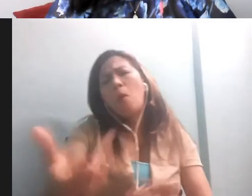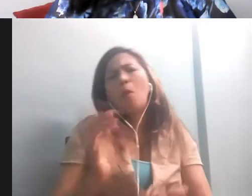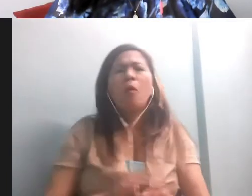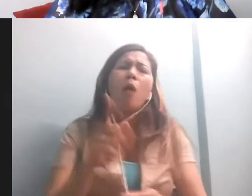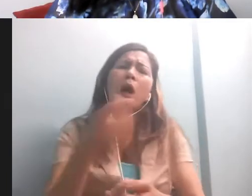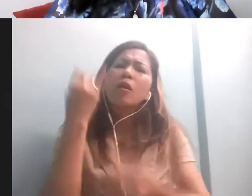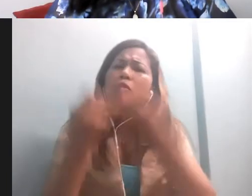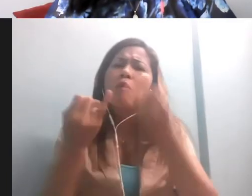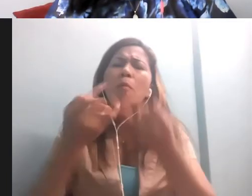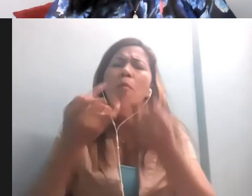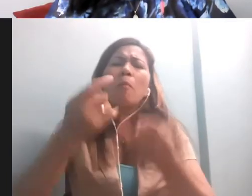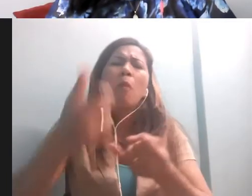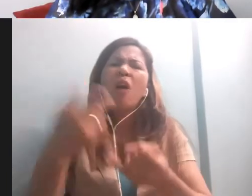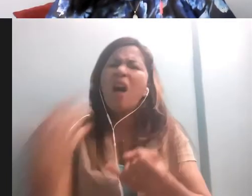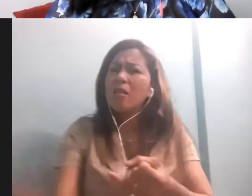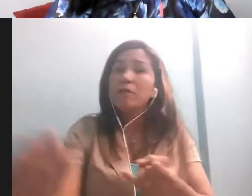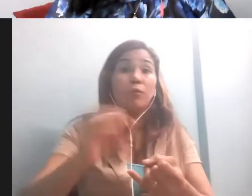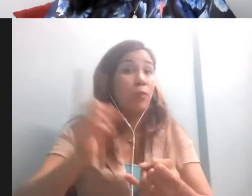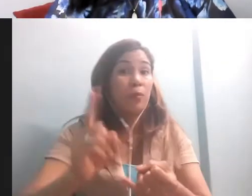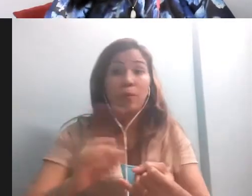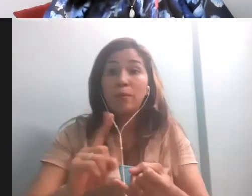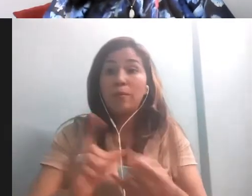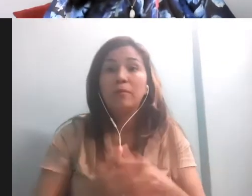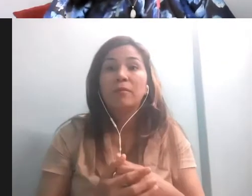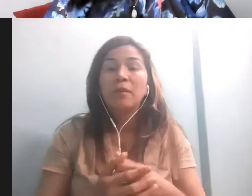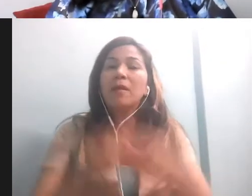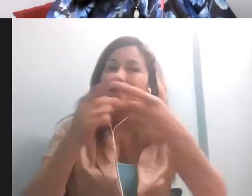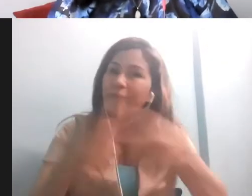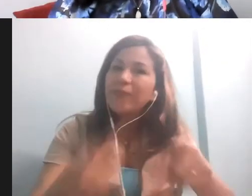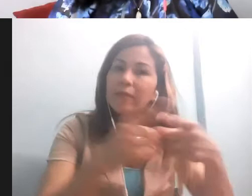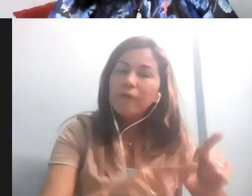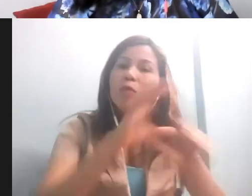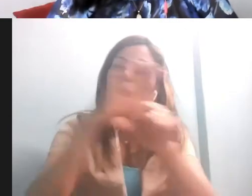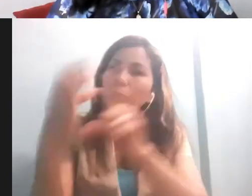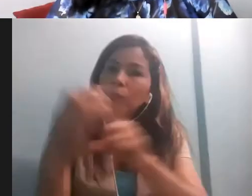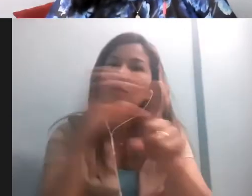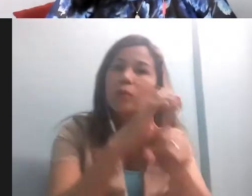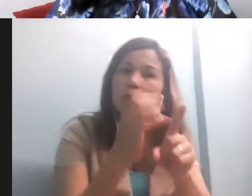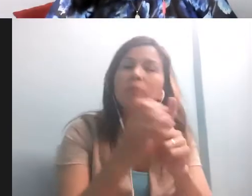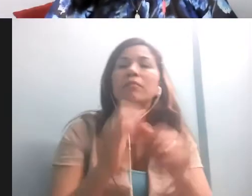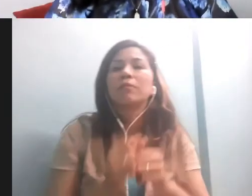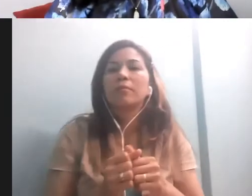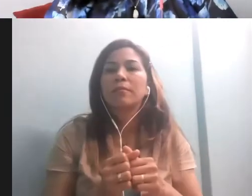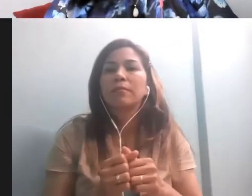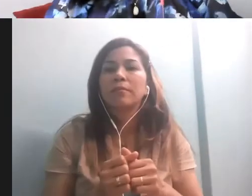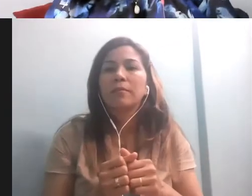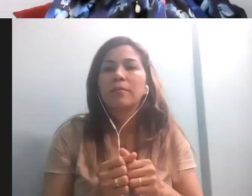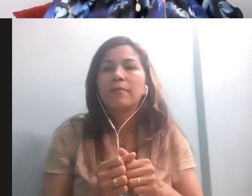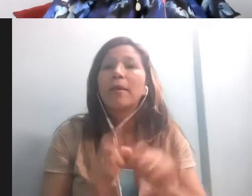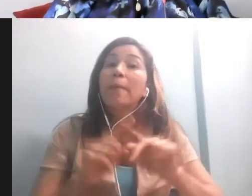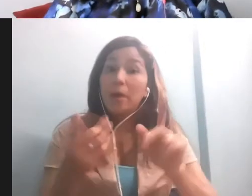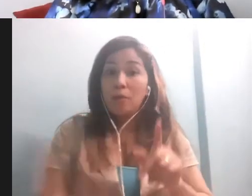que necesariamente tienes una discapacidad. Entonces, son muchas cosas a considerar, son muchas cosas a ver, pero en líneas generales, bueno, esa es mi opinión,